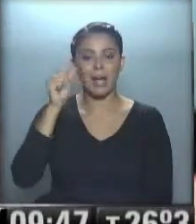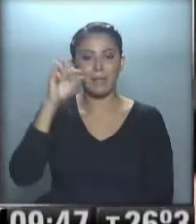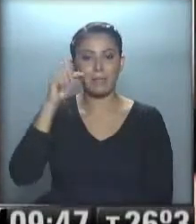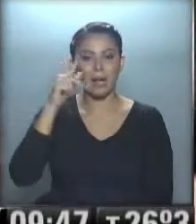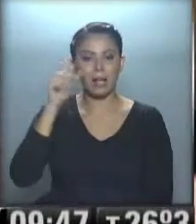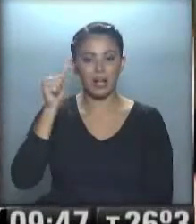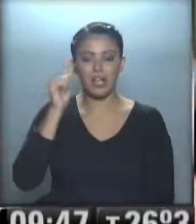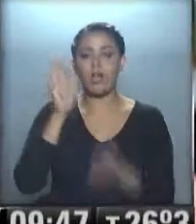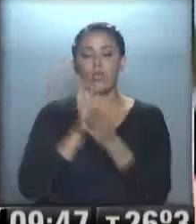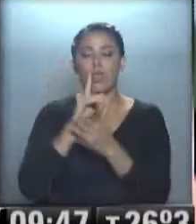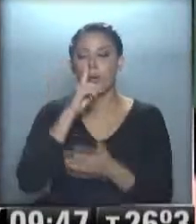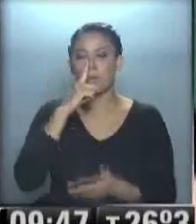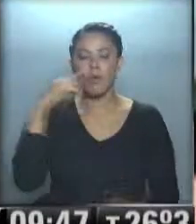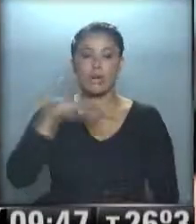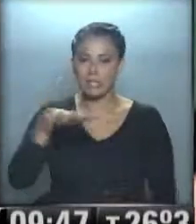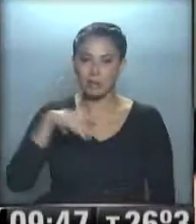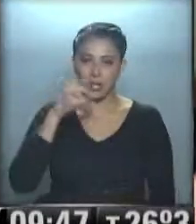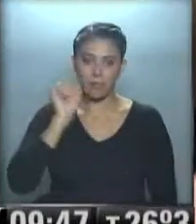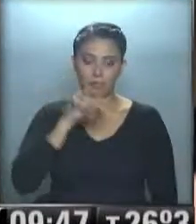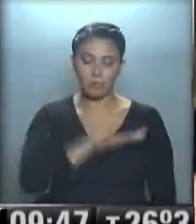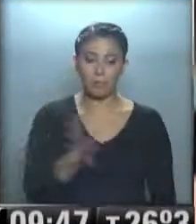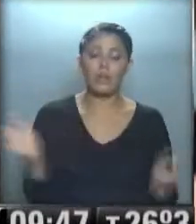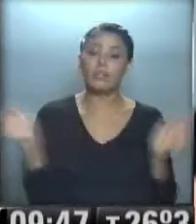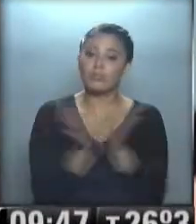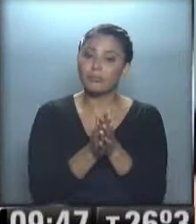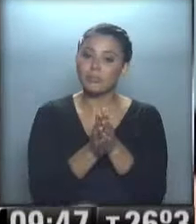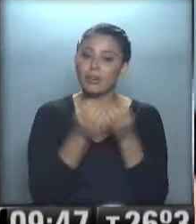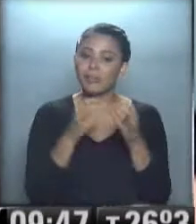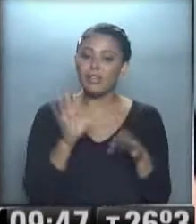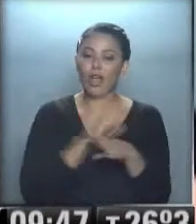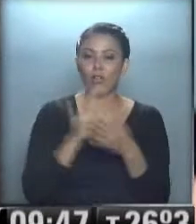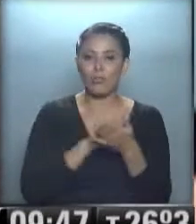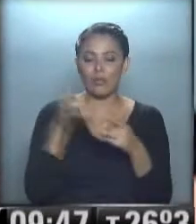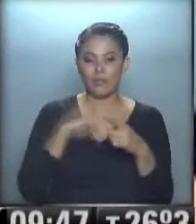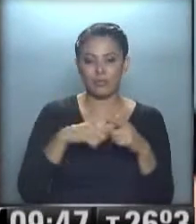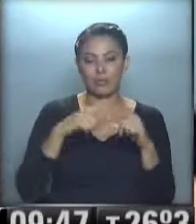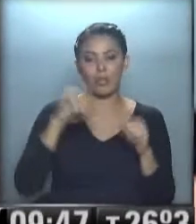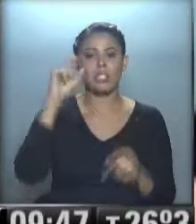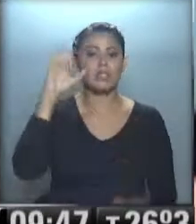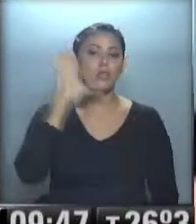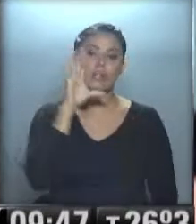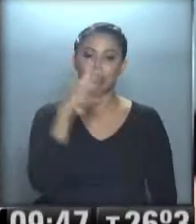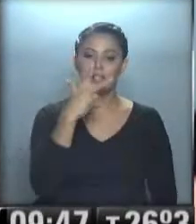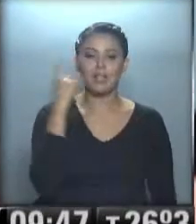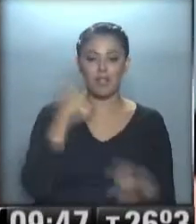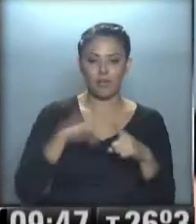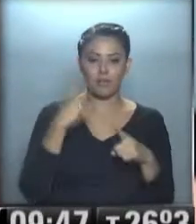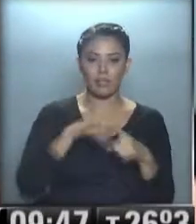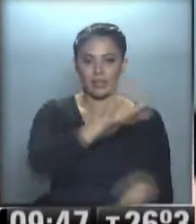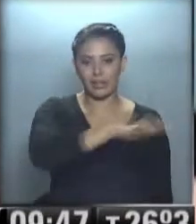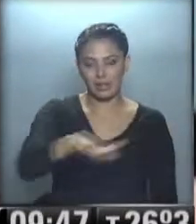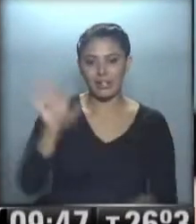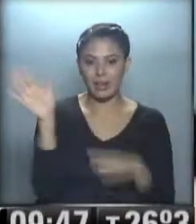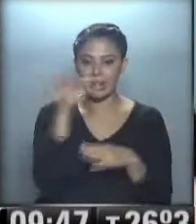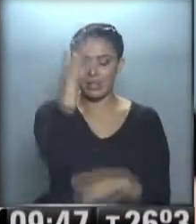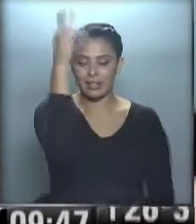conjuntamente con la Municipalidad de Necochea. Juntos llevaron adelante una nueva edición, la número 53 del Festival Infantil de Teatro